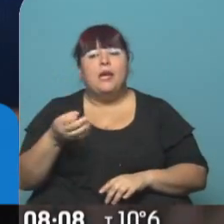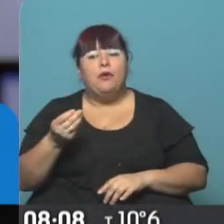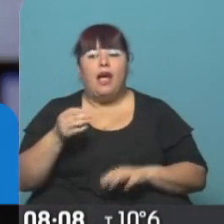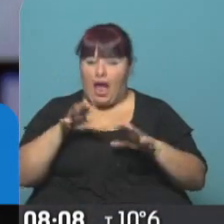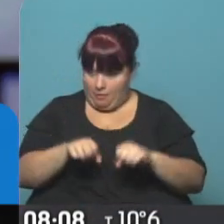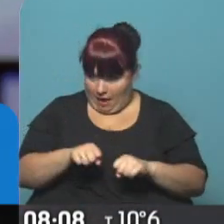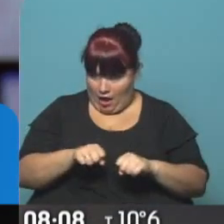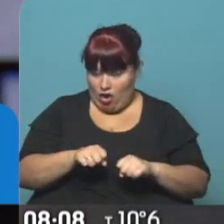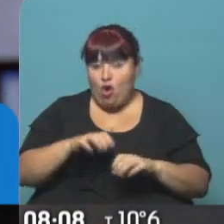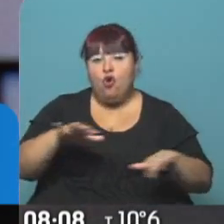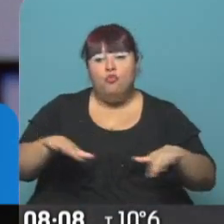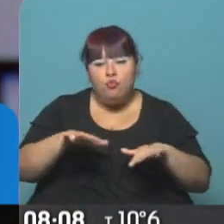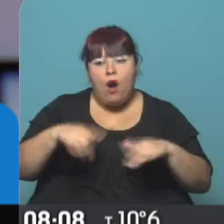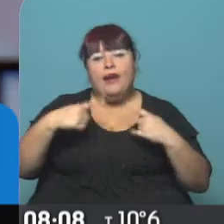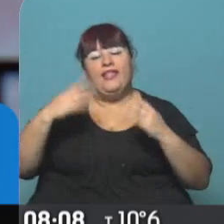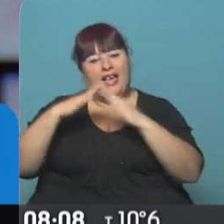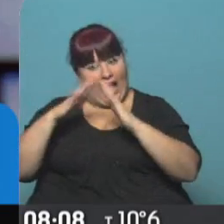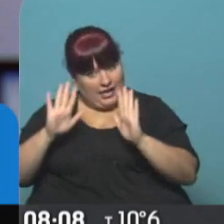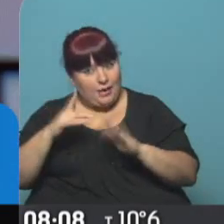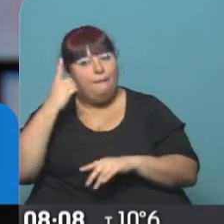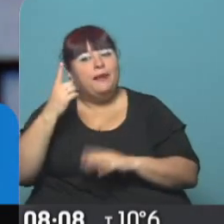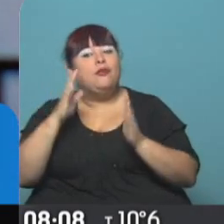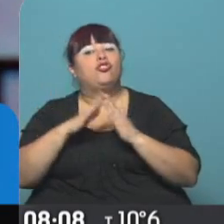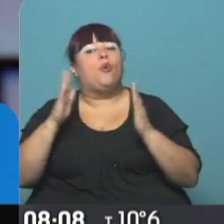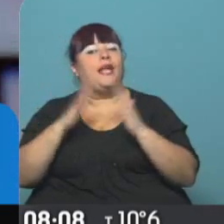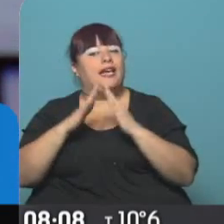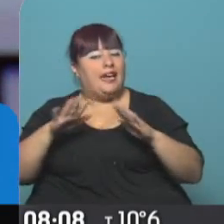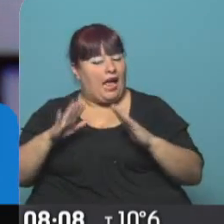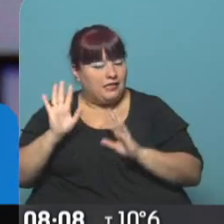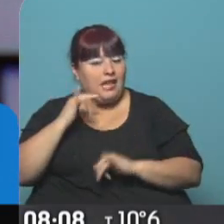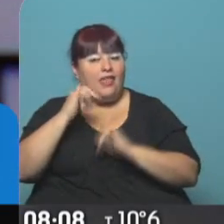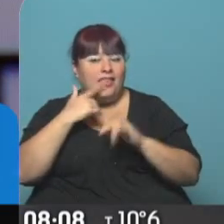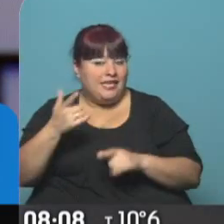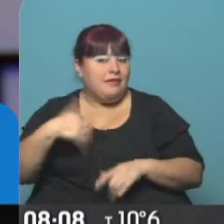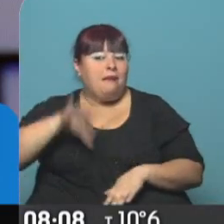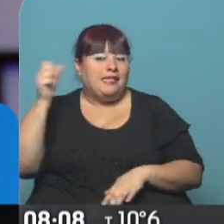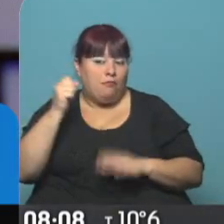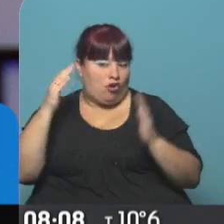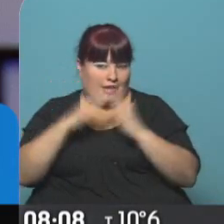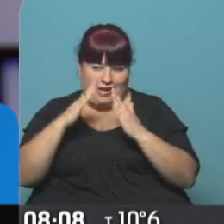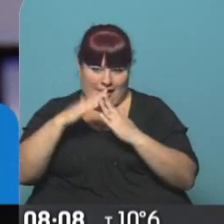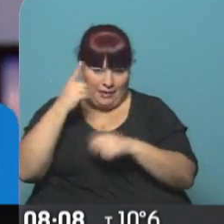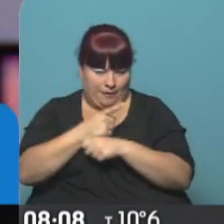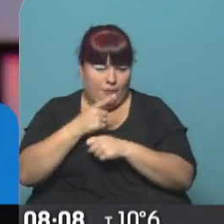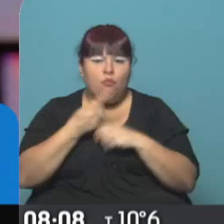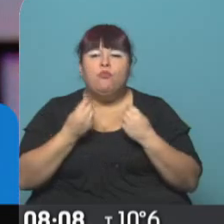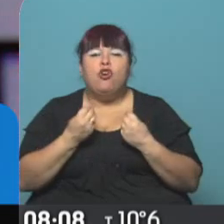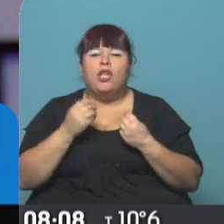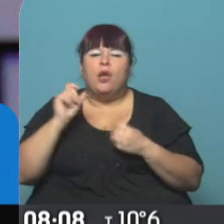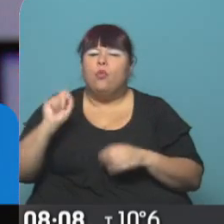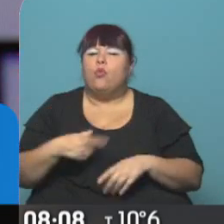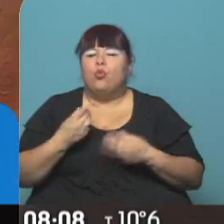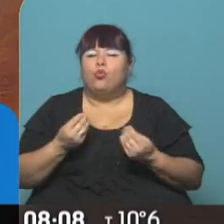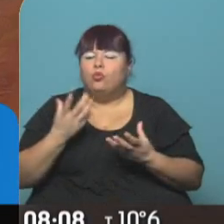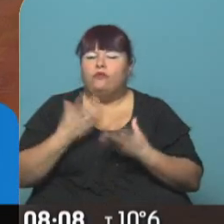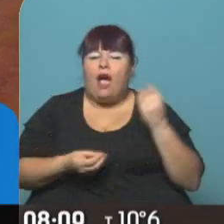embargos de muebles y embargos inmuebles vamos a hablar primero de los inmuebles que como vos decís el más importante el hogar porque torpeza es